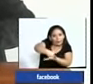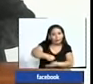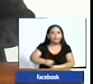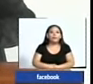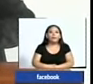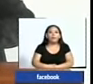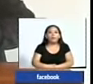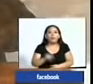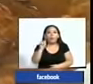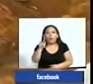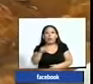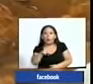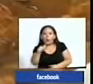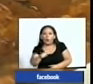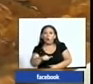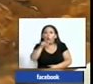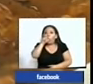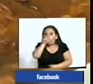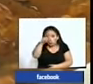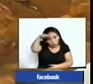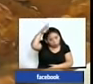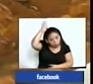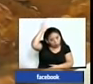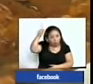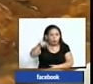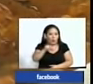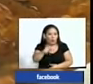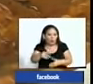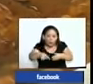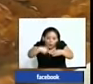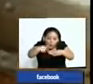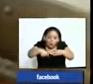chicha. Lo cierto es que el caldo de birria tiene